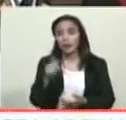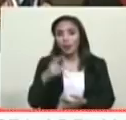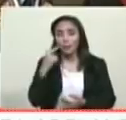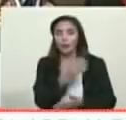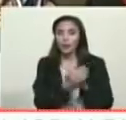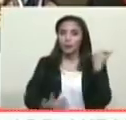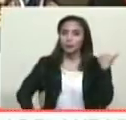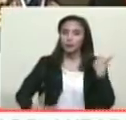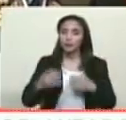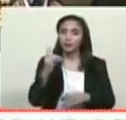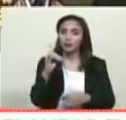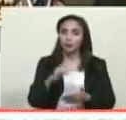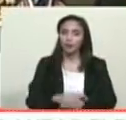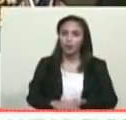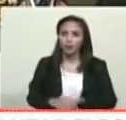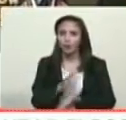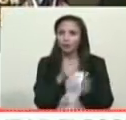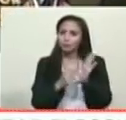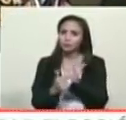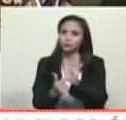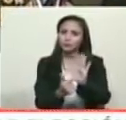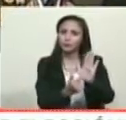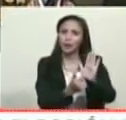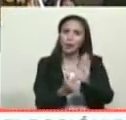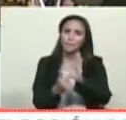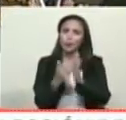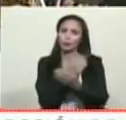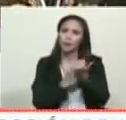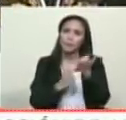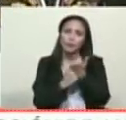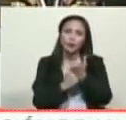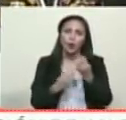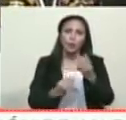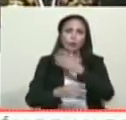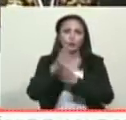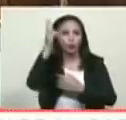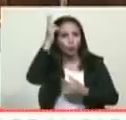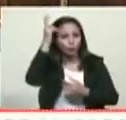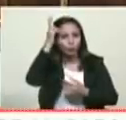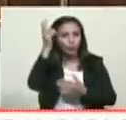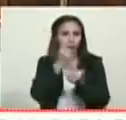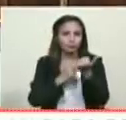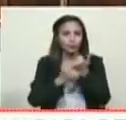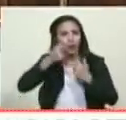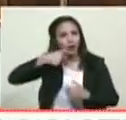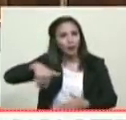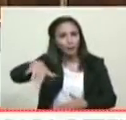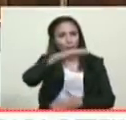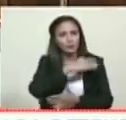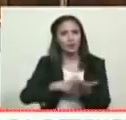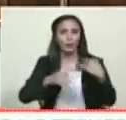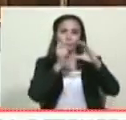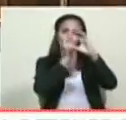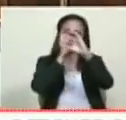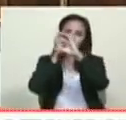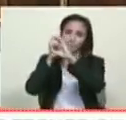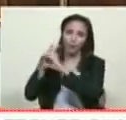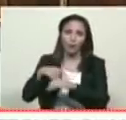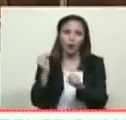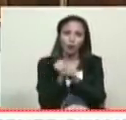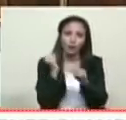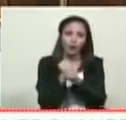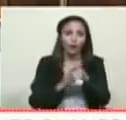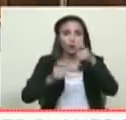Morales es un genuino representante de su pueblo, de los indígenas, campesinos, mineros, obreros y de